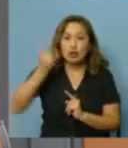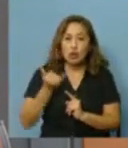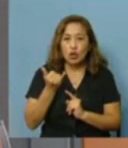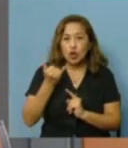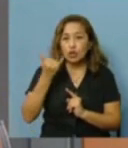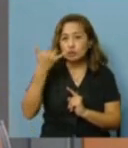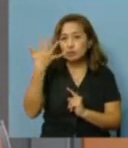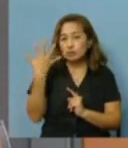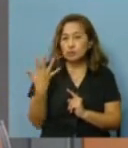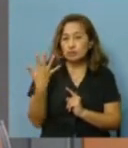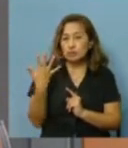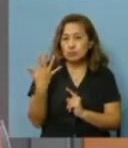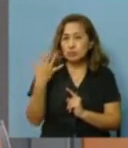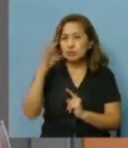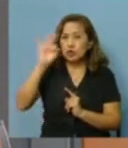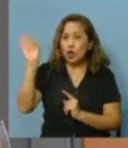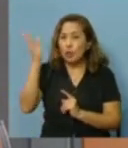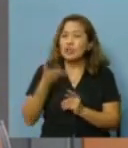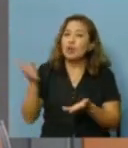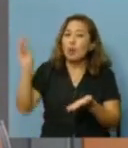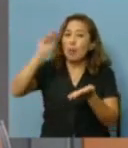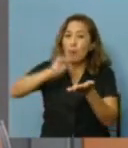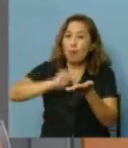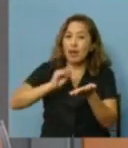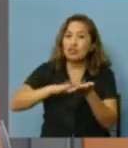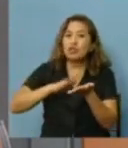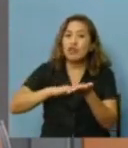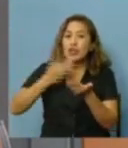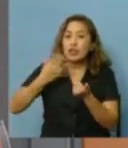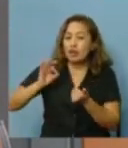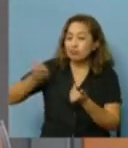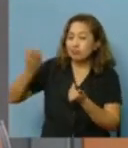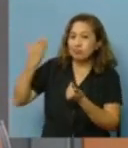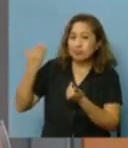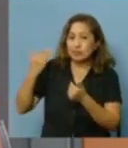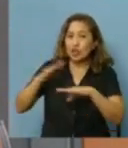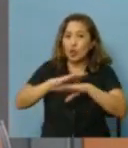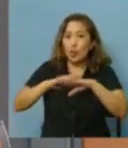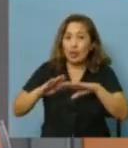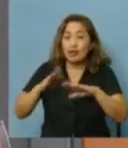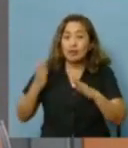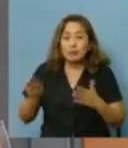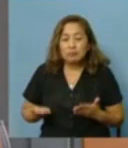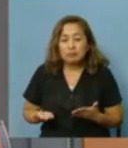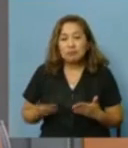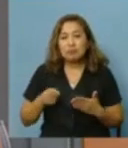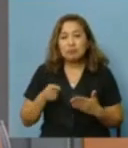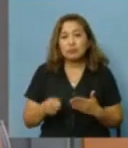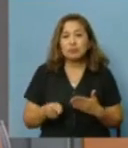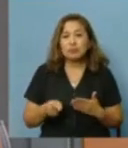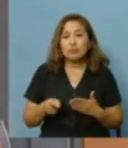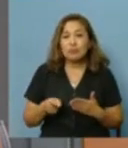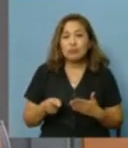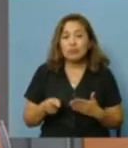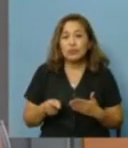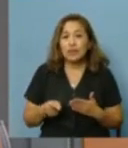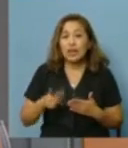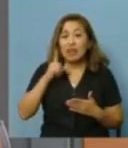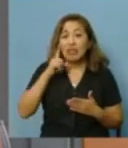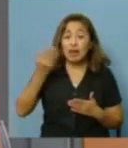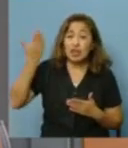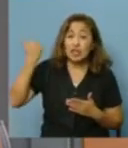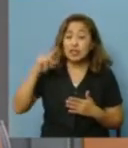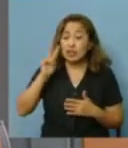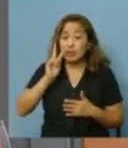5 por ciento más sobre sobre lo que hace al monto que correspondía y en el día de ayer